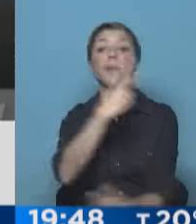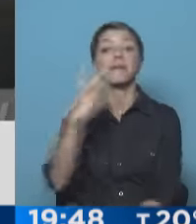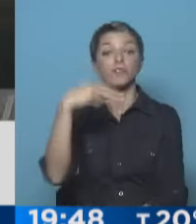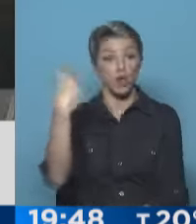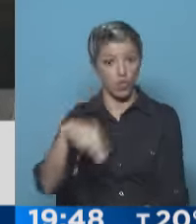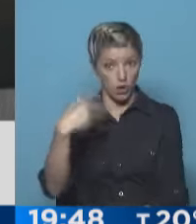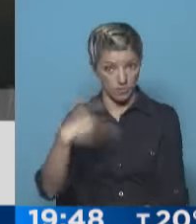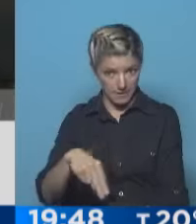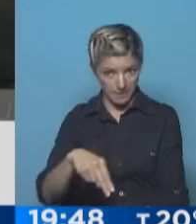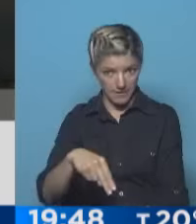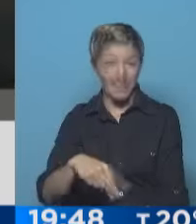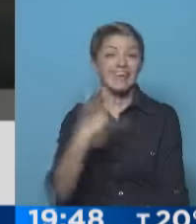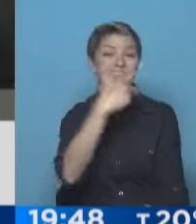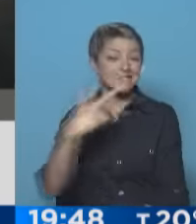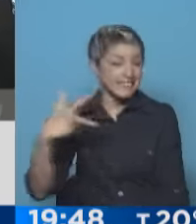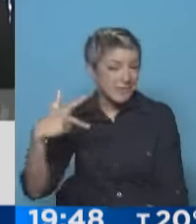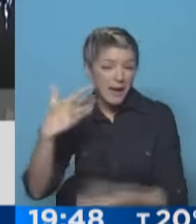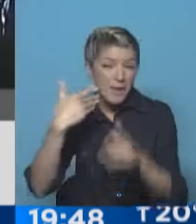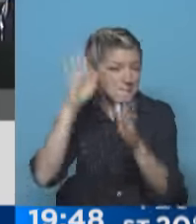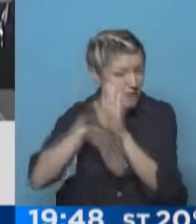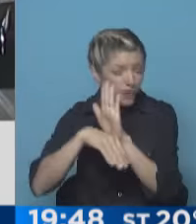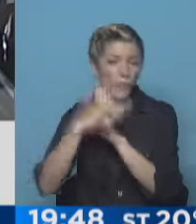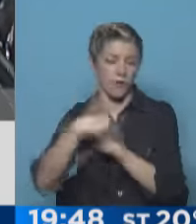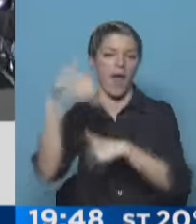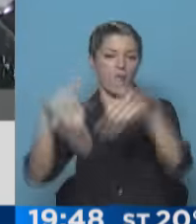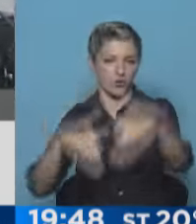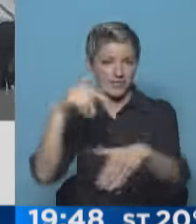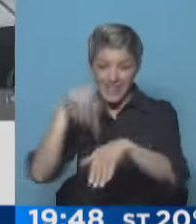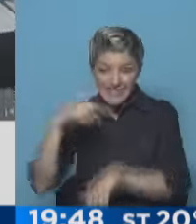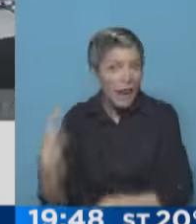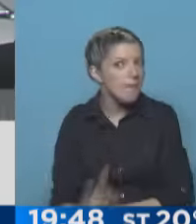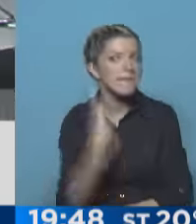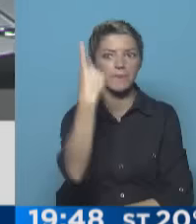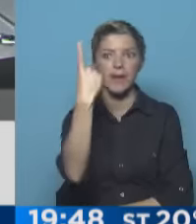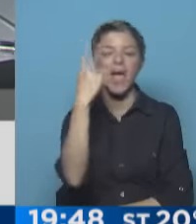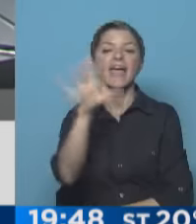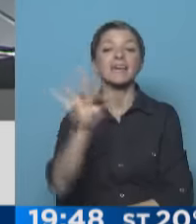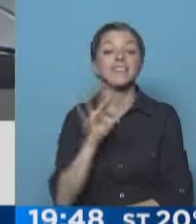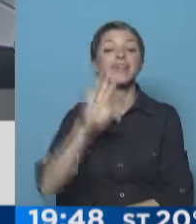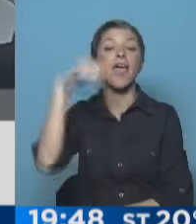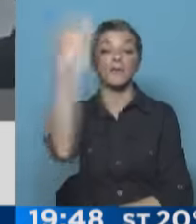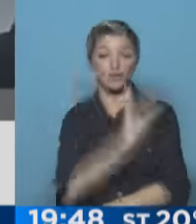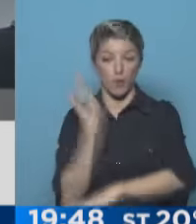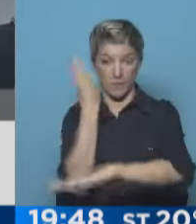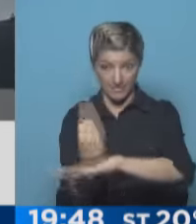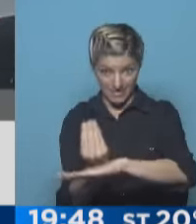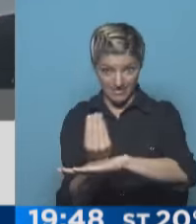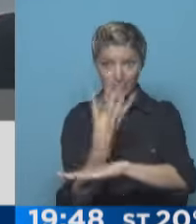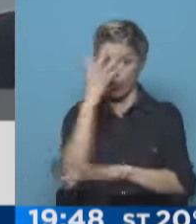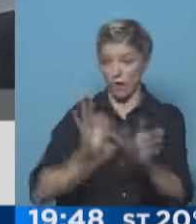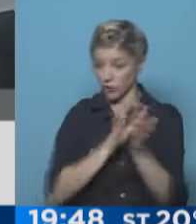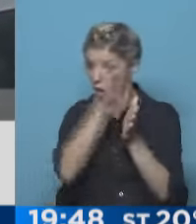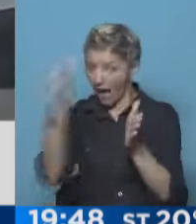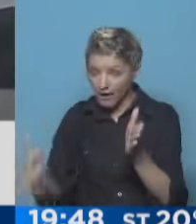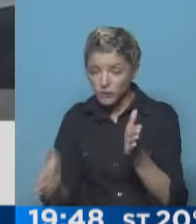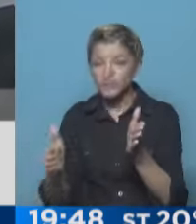noviembre menos de tres semanas para esta segunda vuelta electoral primera vez en la historia que se va a elegir al futuro presidente por los próximos 4 años a través de